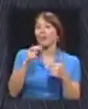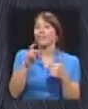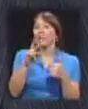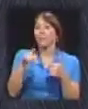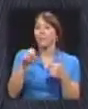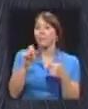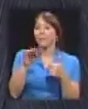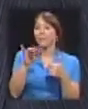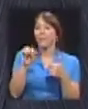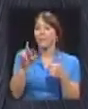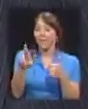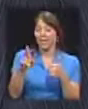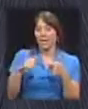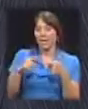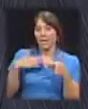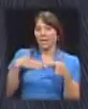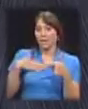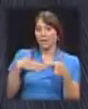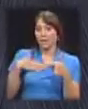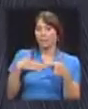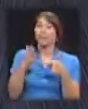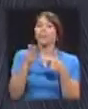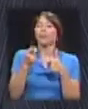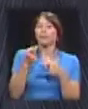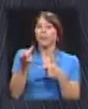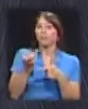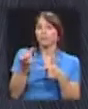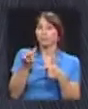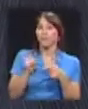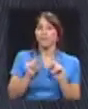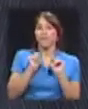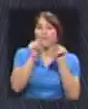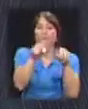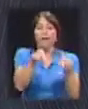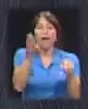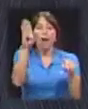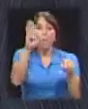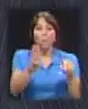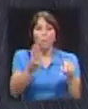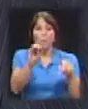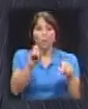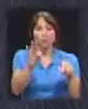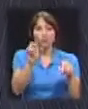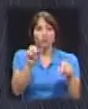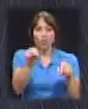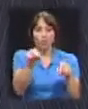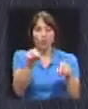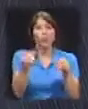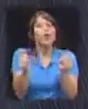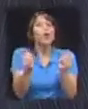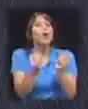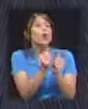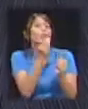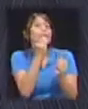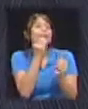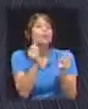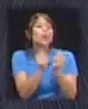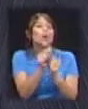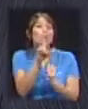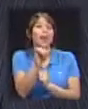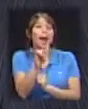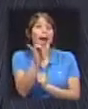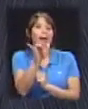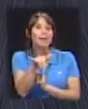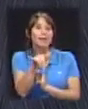Banco Central, y a mí, un desayuno en Boston con Larry Summers, que era el hijo de otro ex